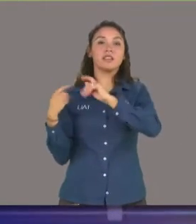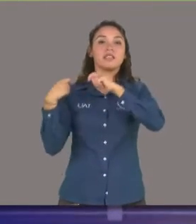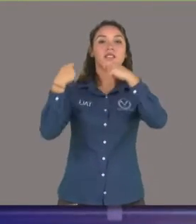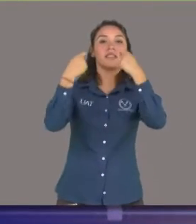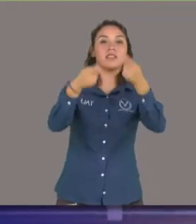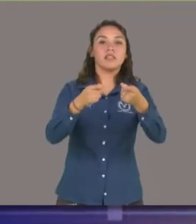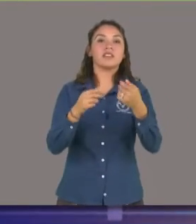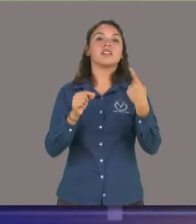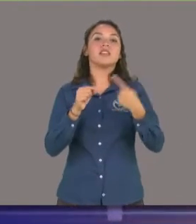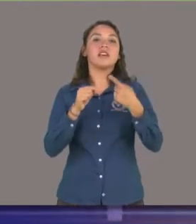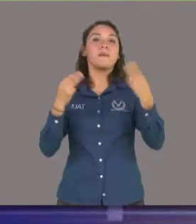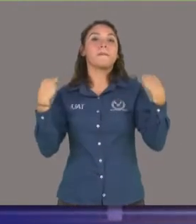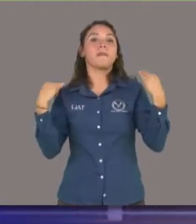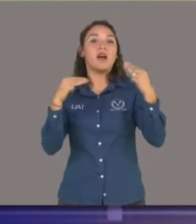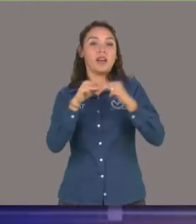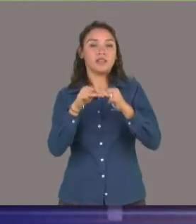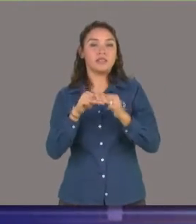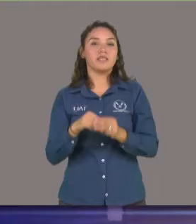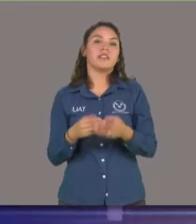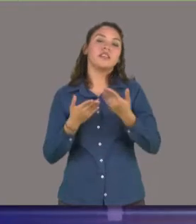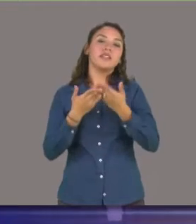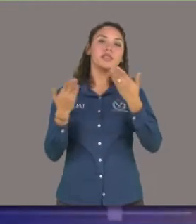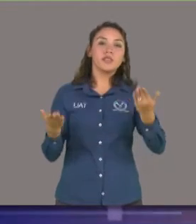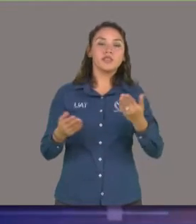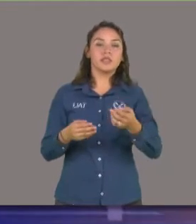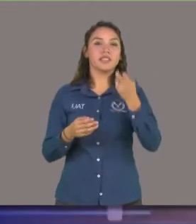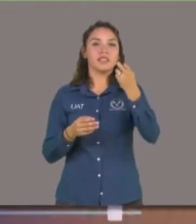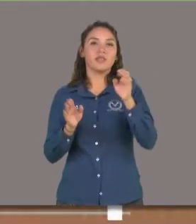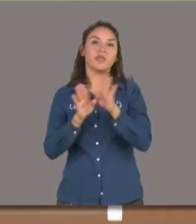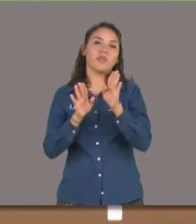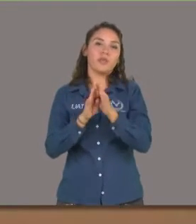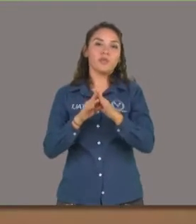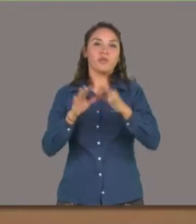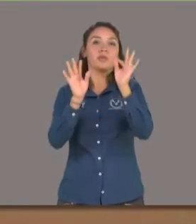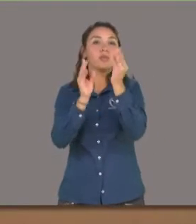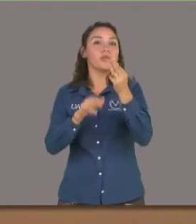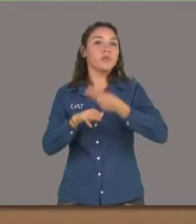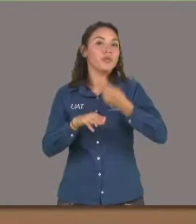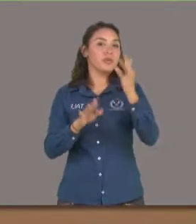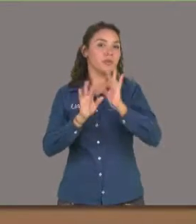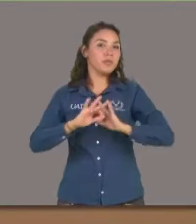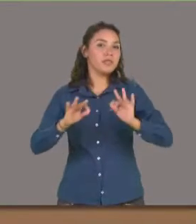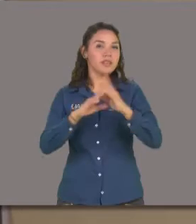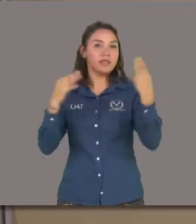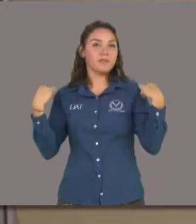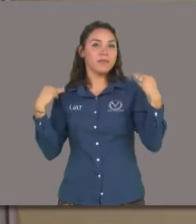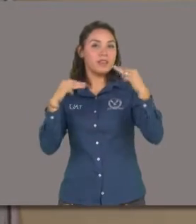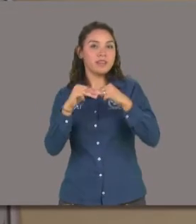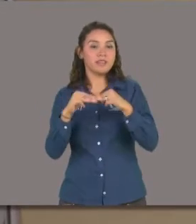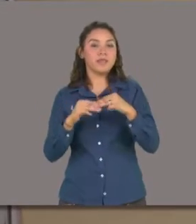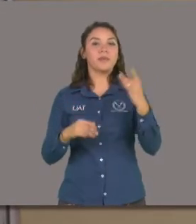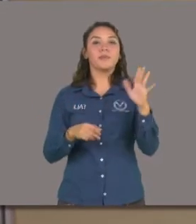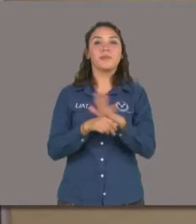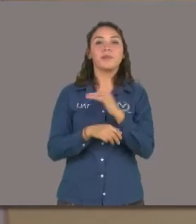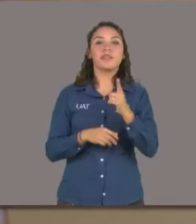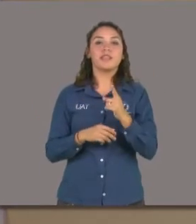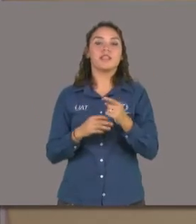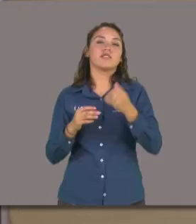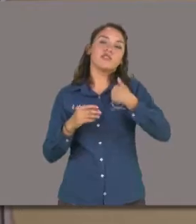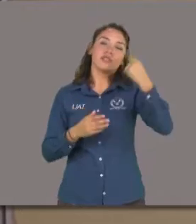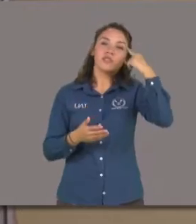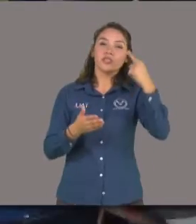persona que va a proporcionar esos conocimientos al joven, al estudiante, y viene el profesor.